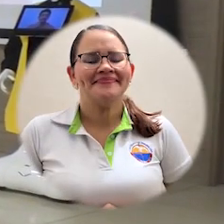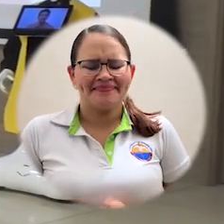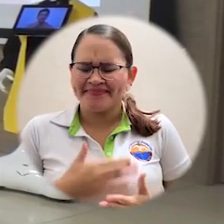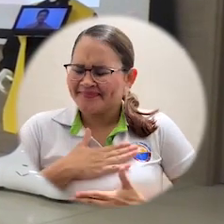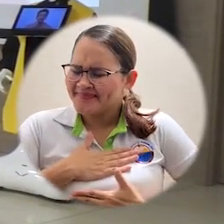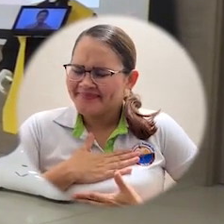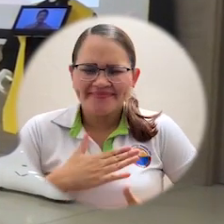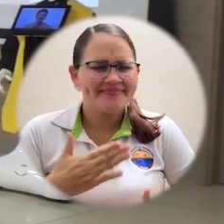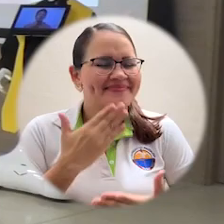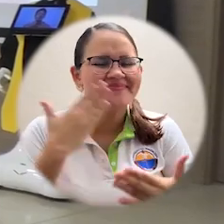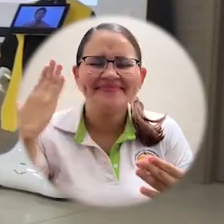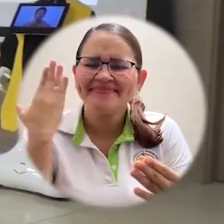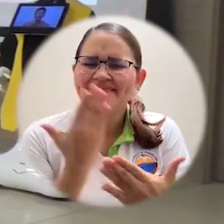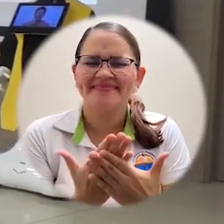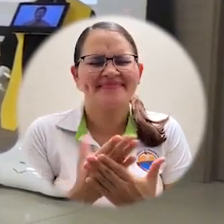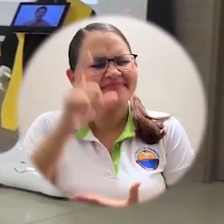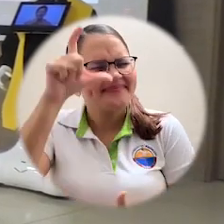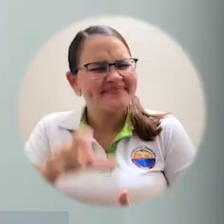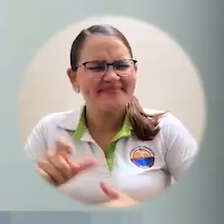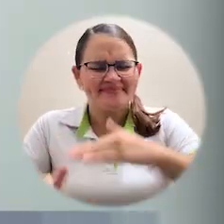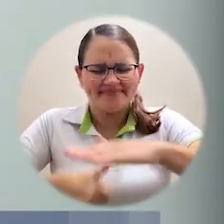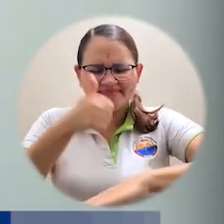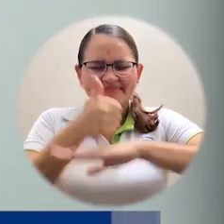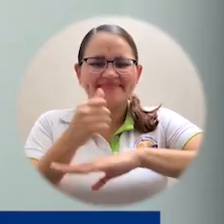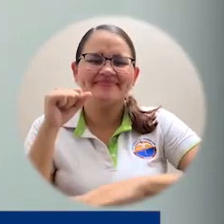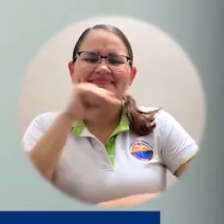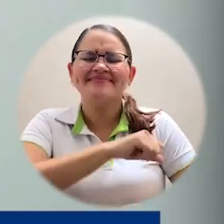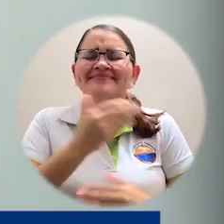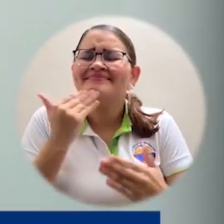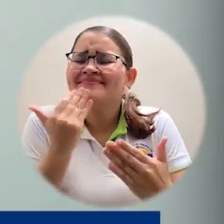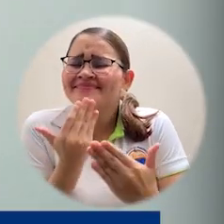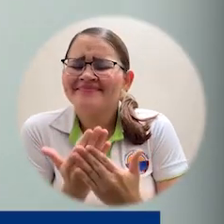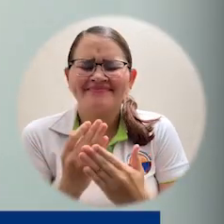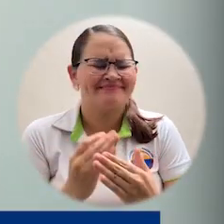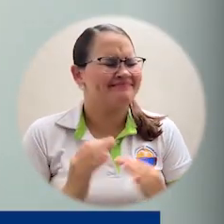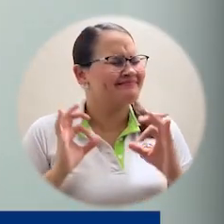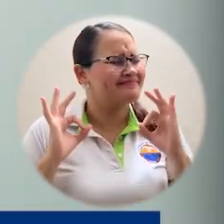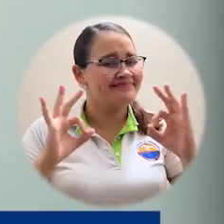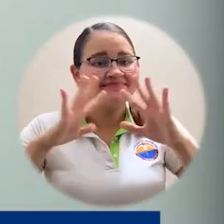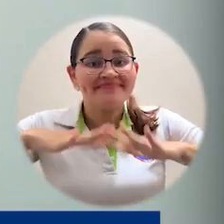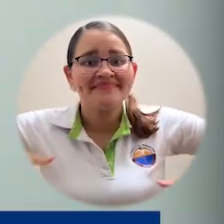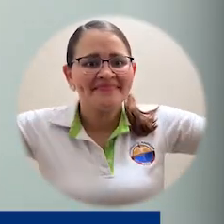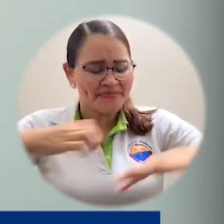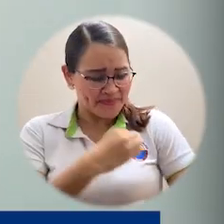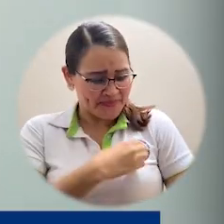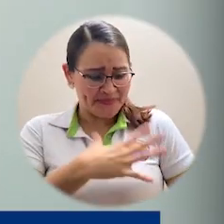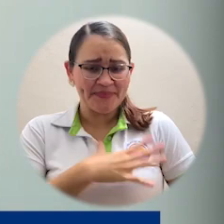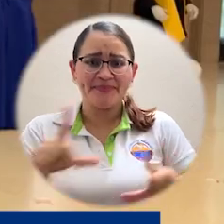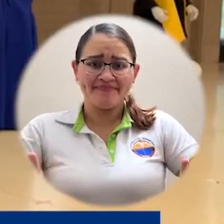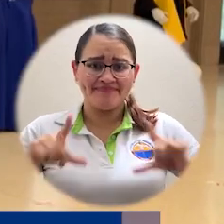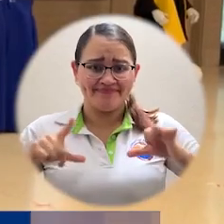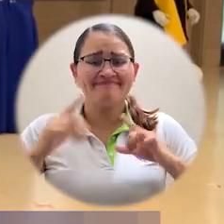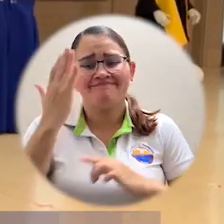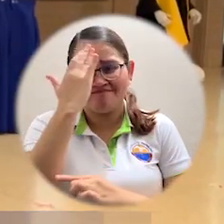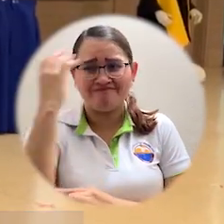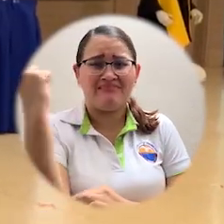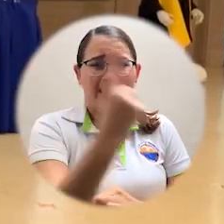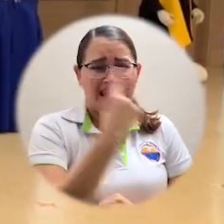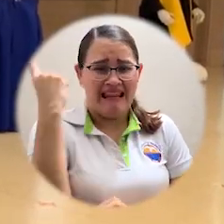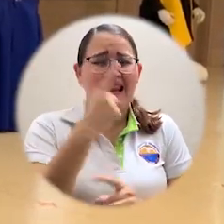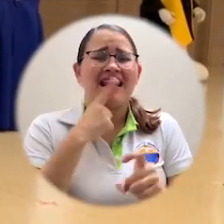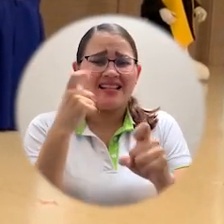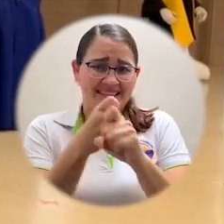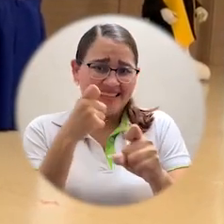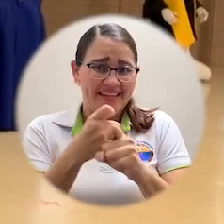un agradecimiento al rector Pablo Vera Salazar por este espacio y por brindarnos la oportunidad de estar aquí a pesar de este contexto. Muchos podrán